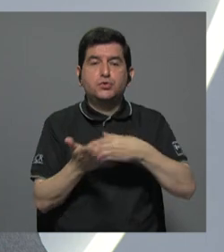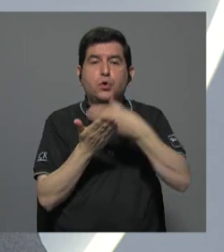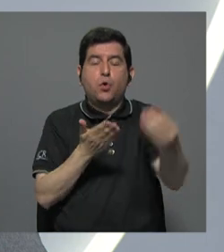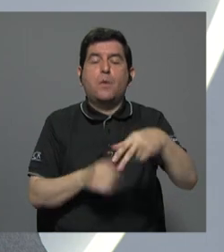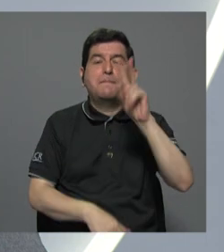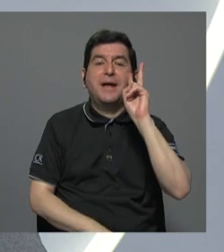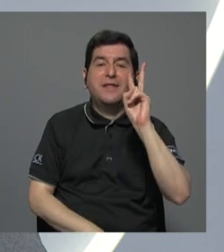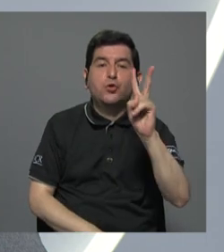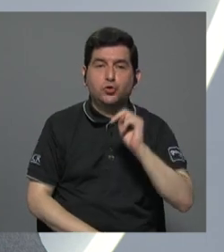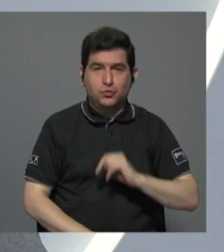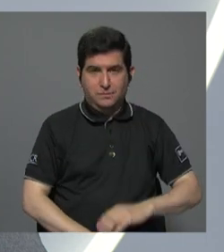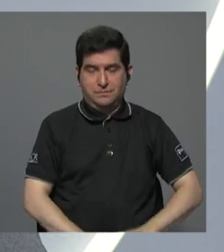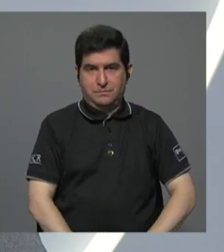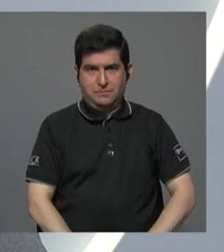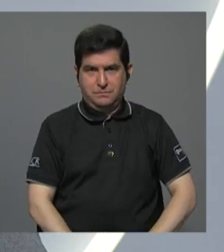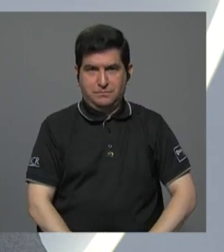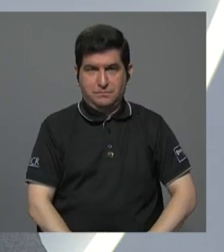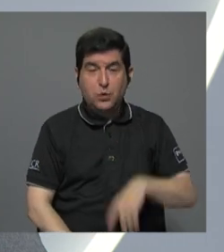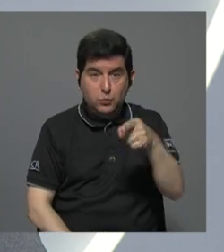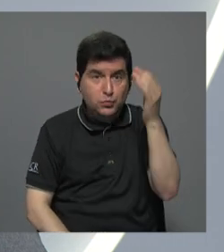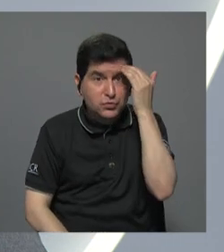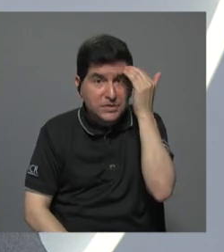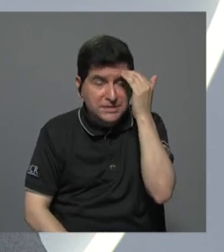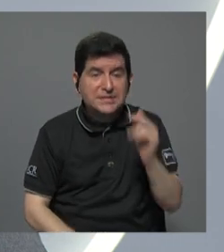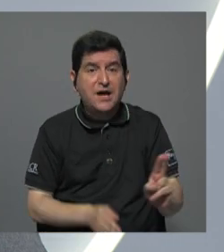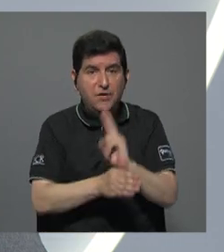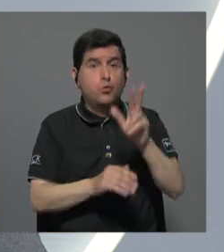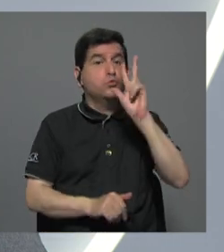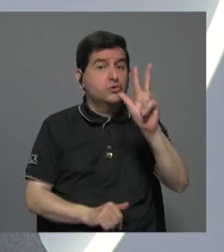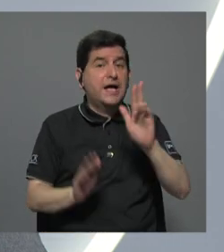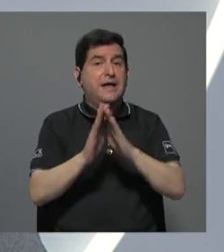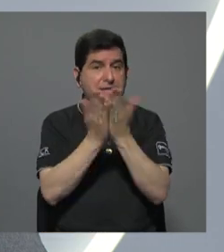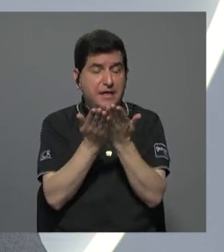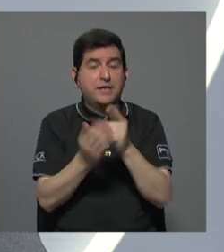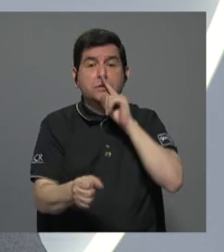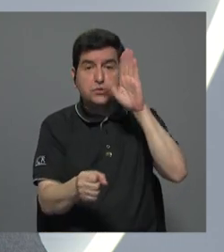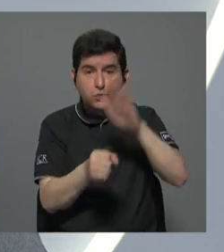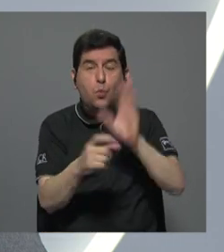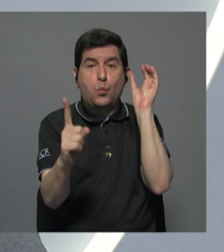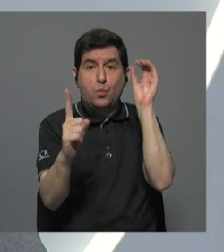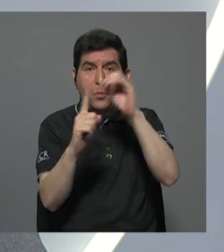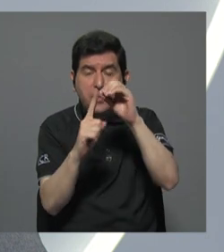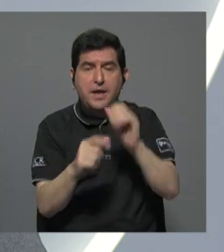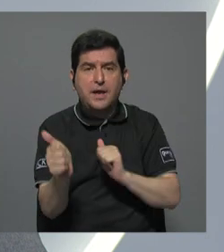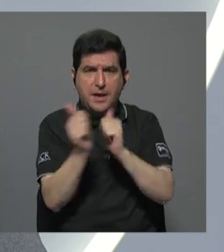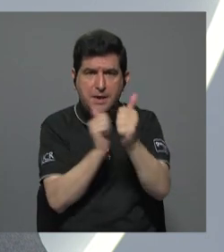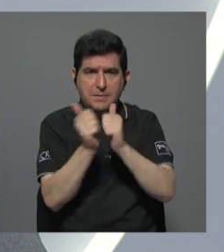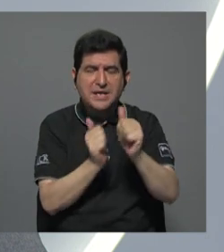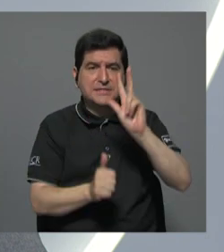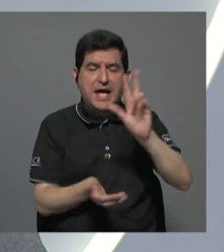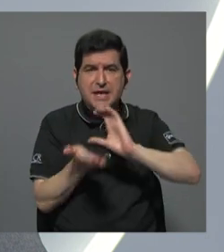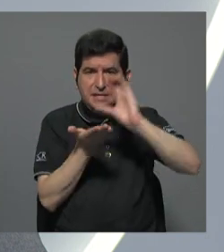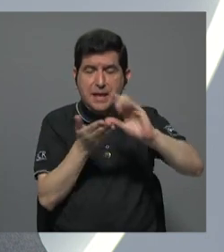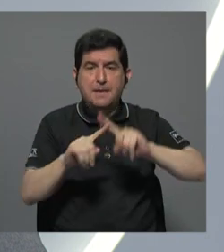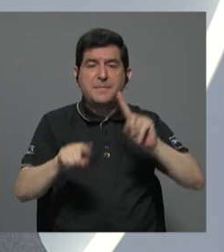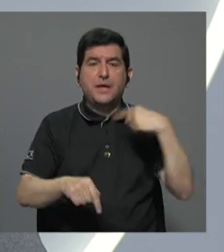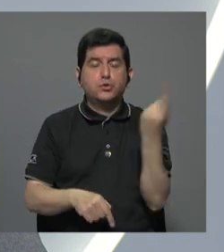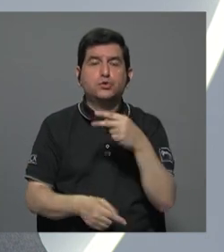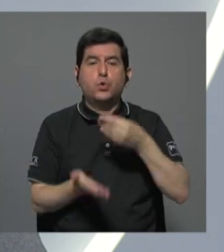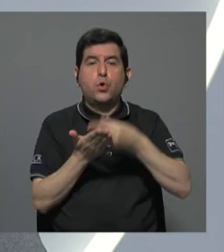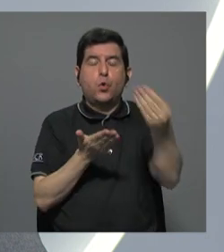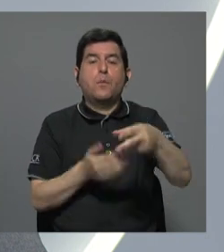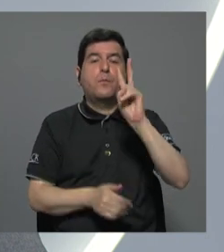dos de ellos sabe que ocupa los tres libros para poder cumplir su objetivo de pasar los tres cursos pero solo compró